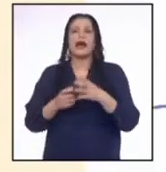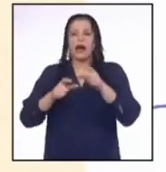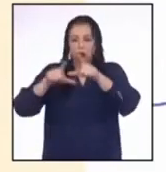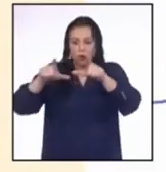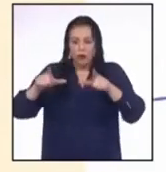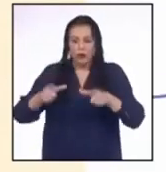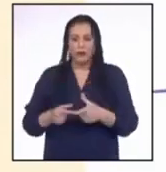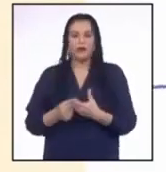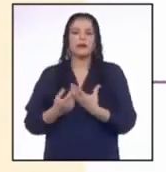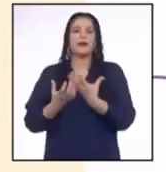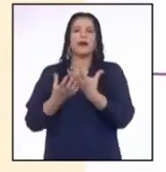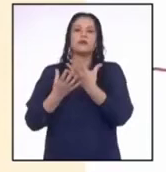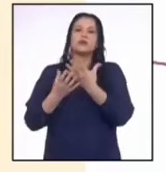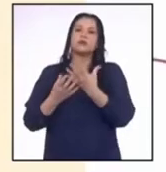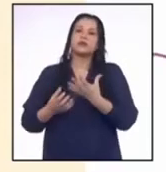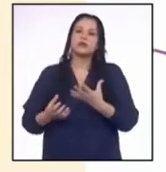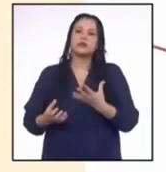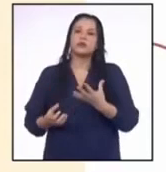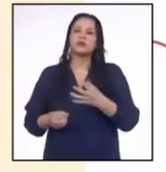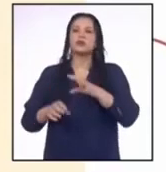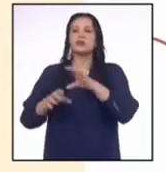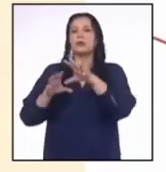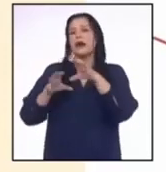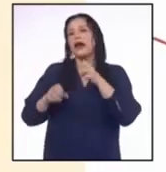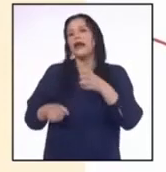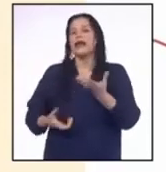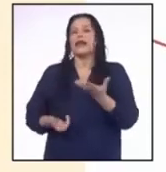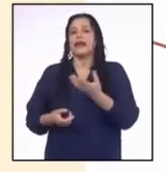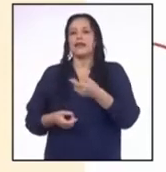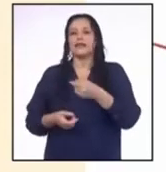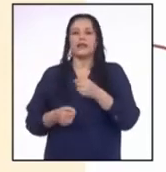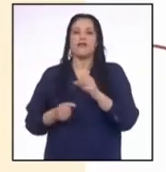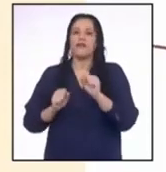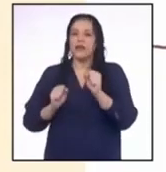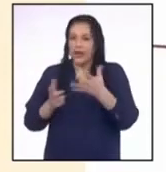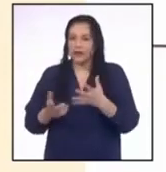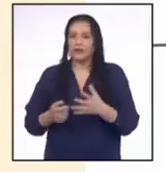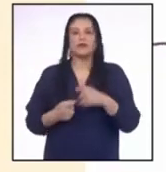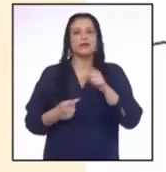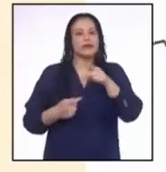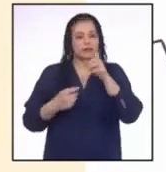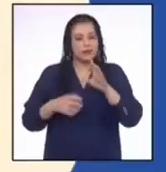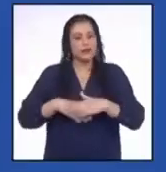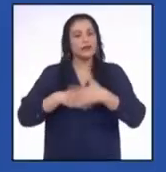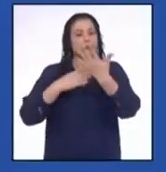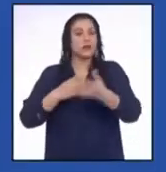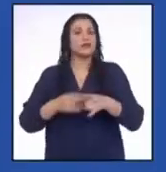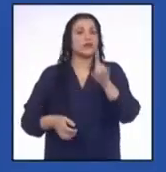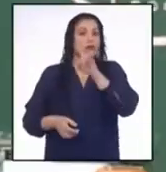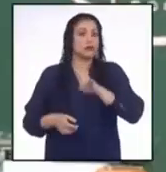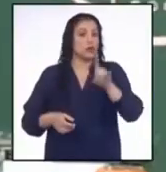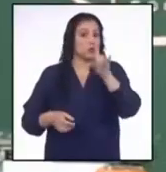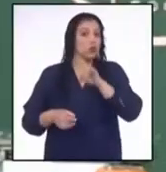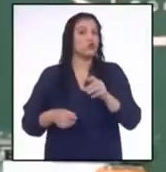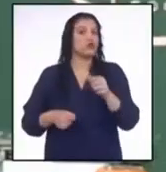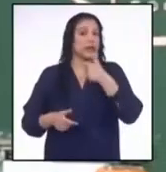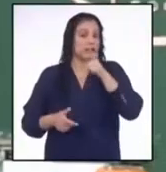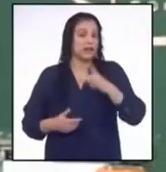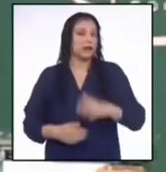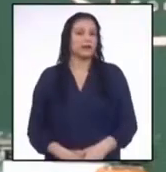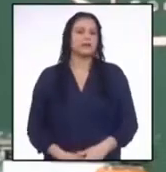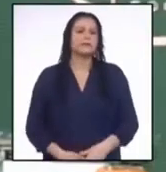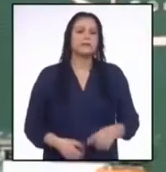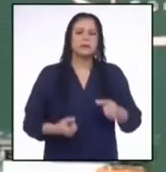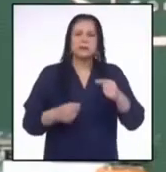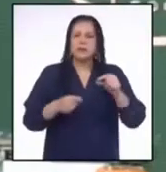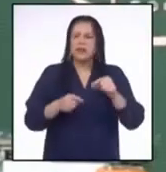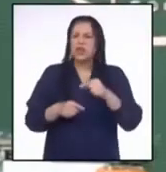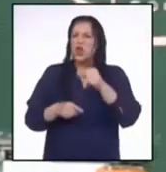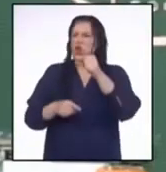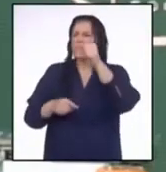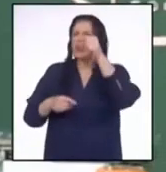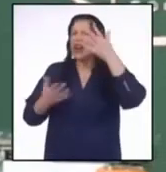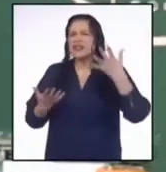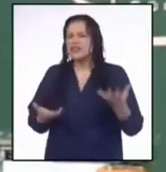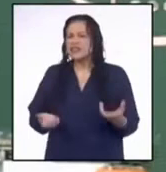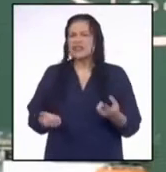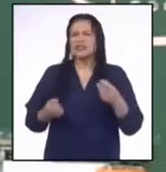enfriamiento. Sí, y nuevamente esta agua es utilizada. ¿Y los gases